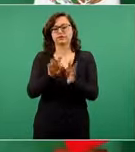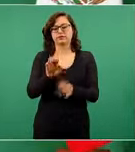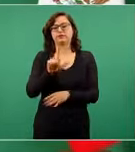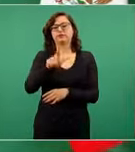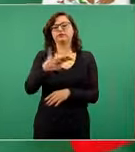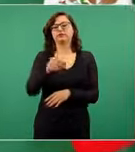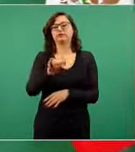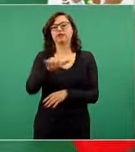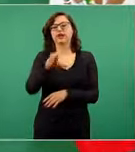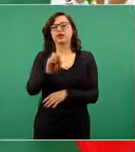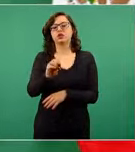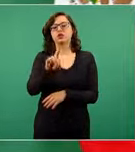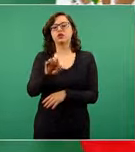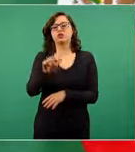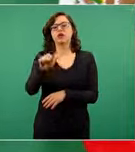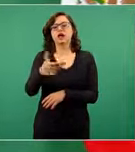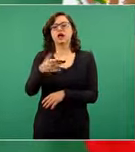mejor periodista que ha habido